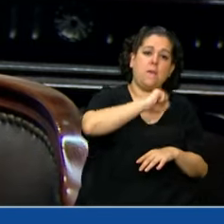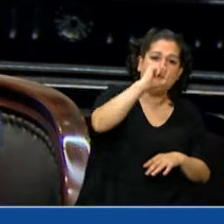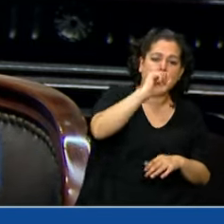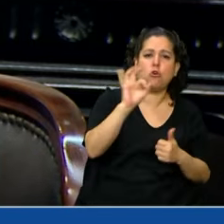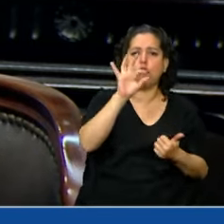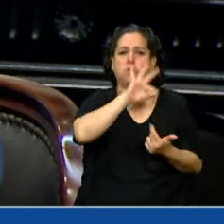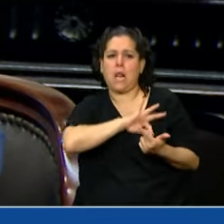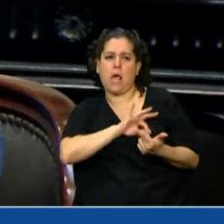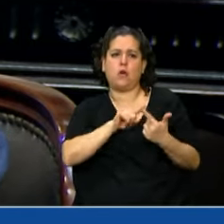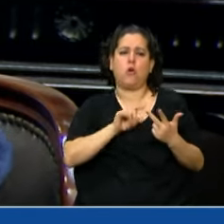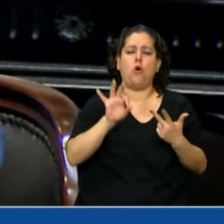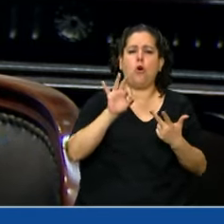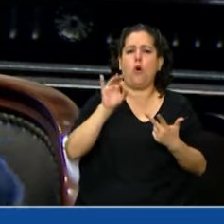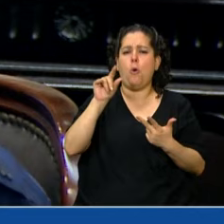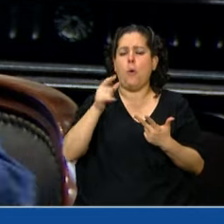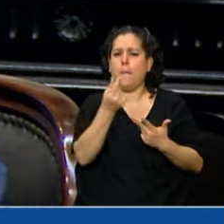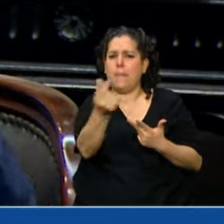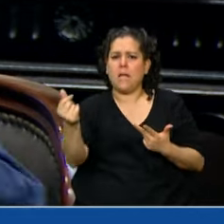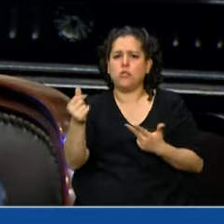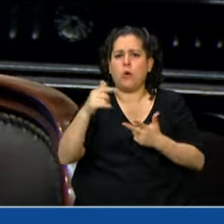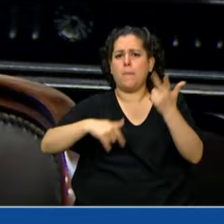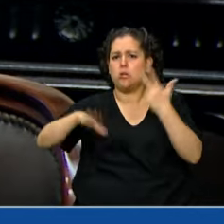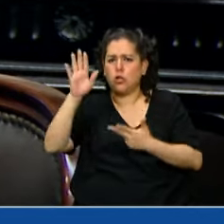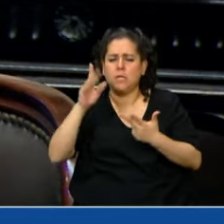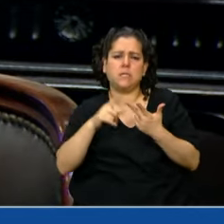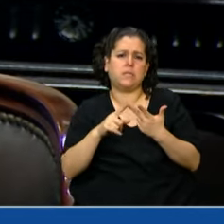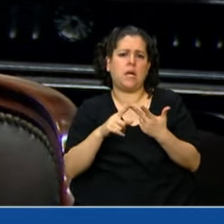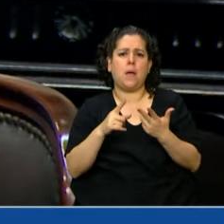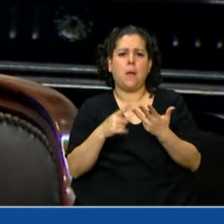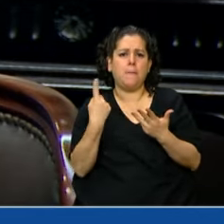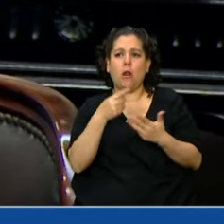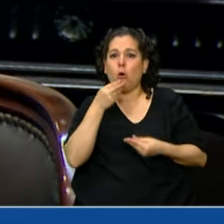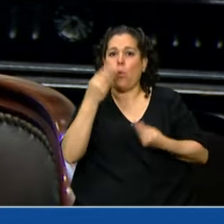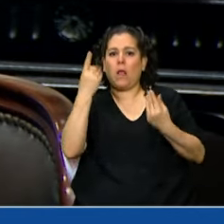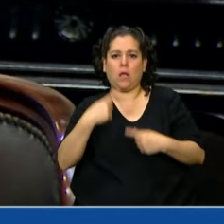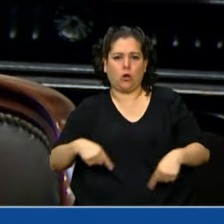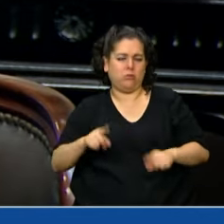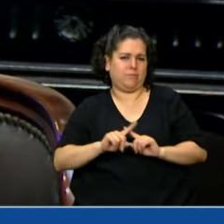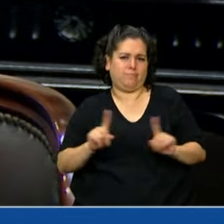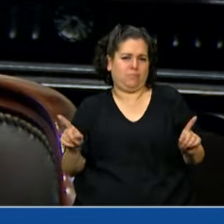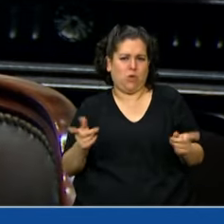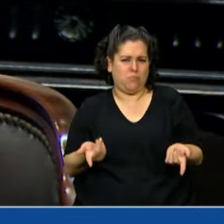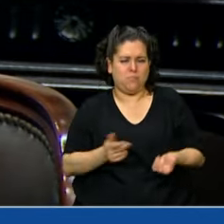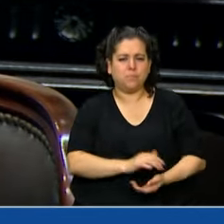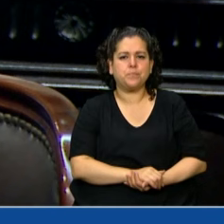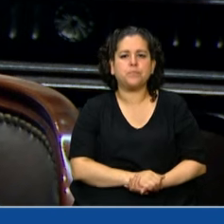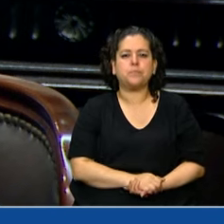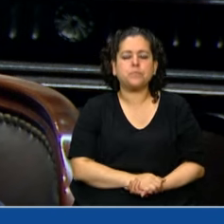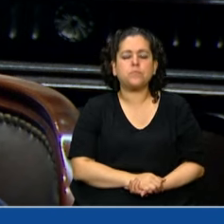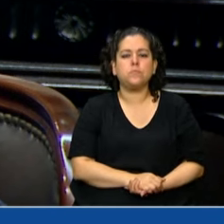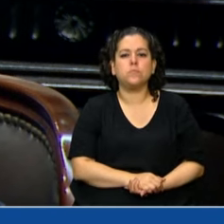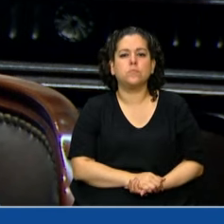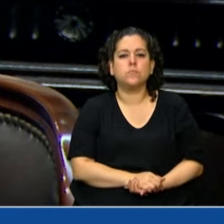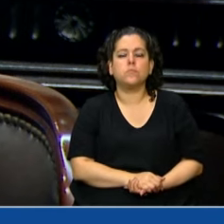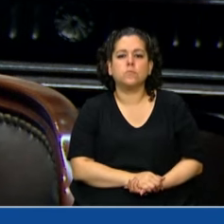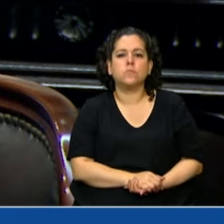salarios precios mayoristas pero no cualquier cosa sin